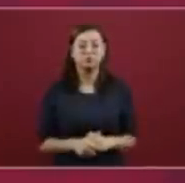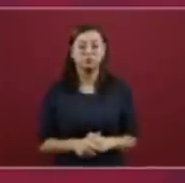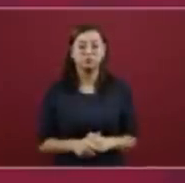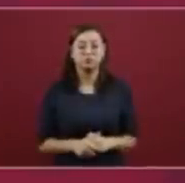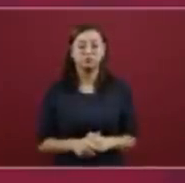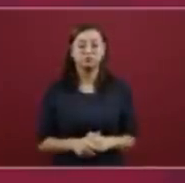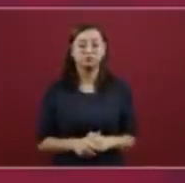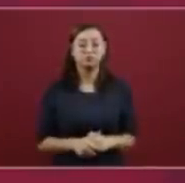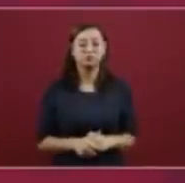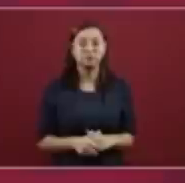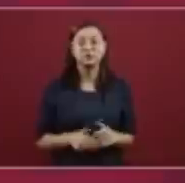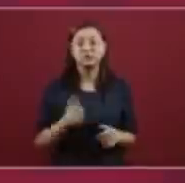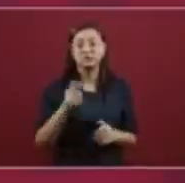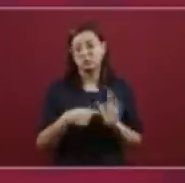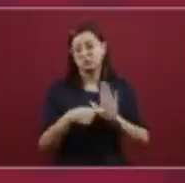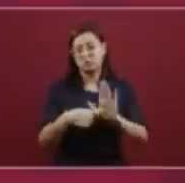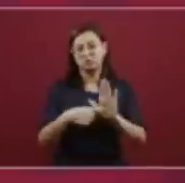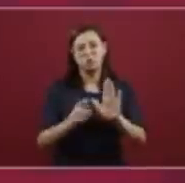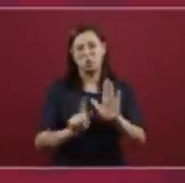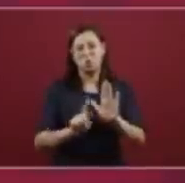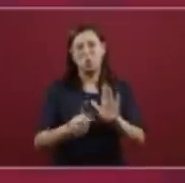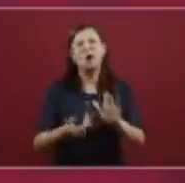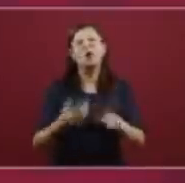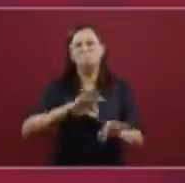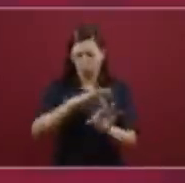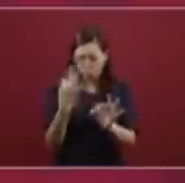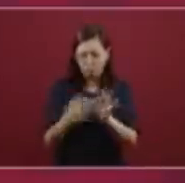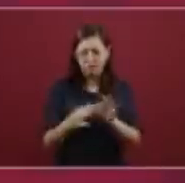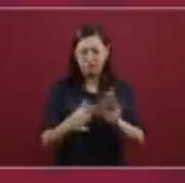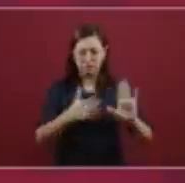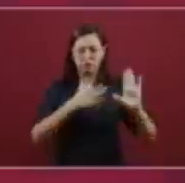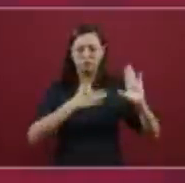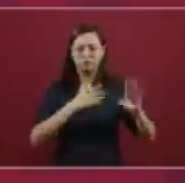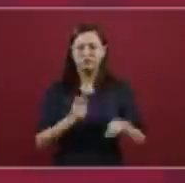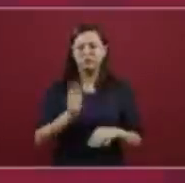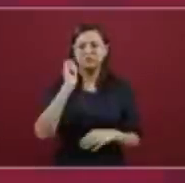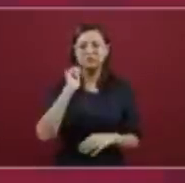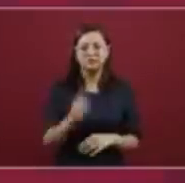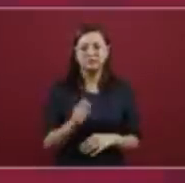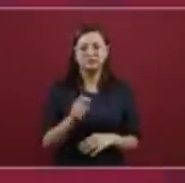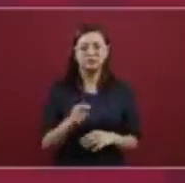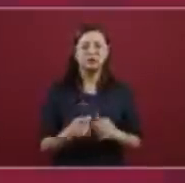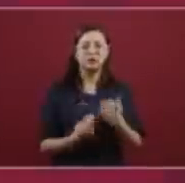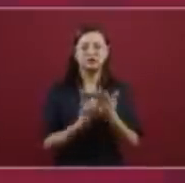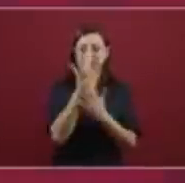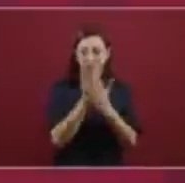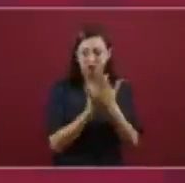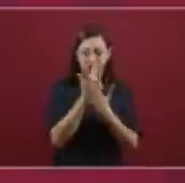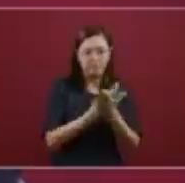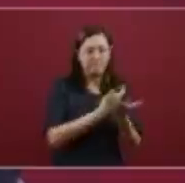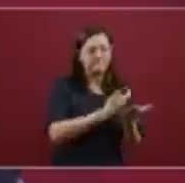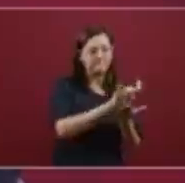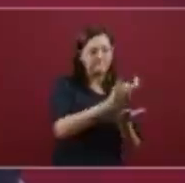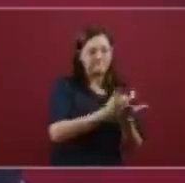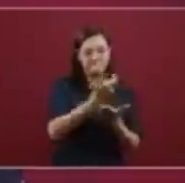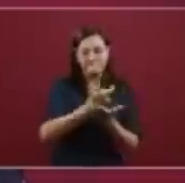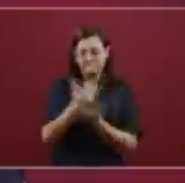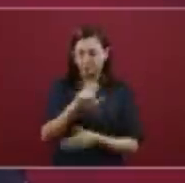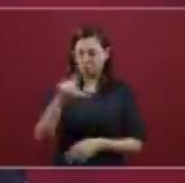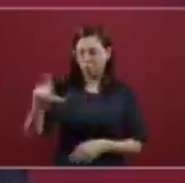el compromiso que hicimos de transparentar la nómina del